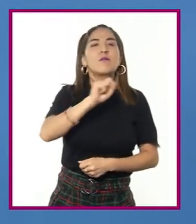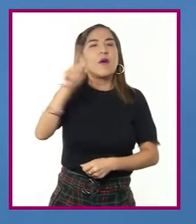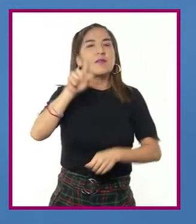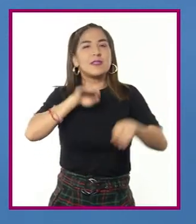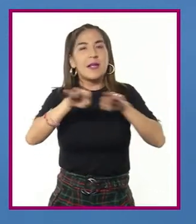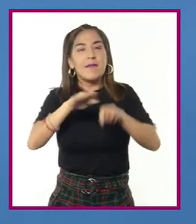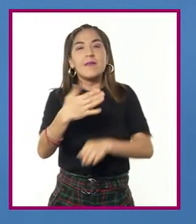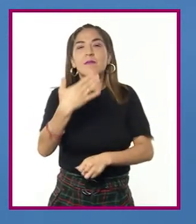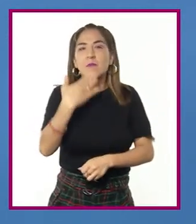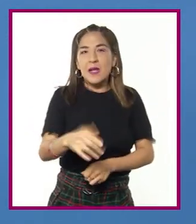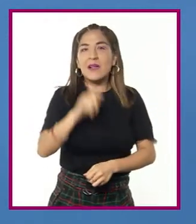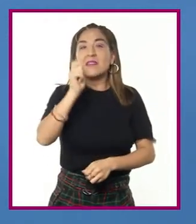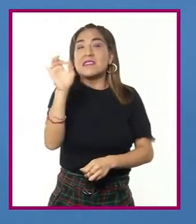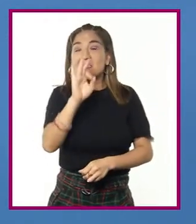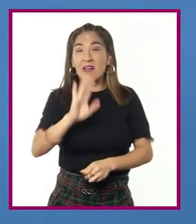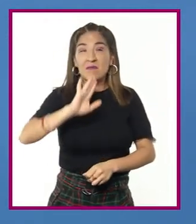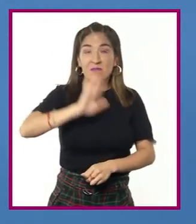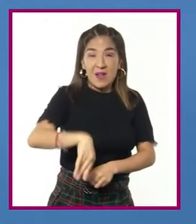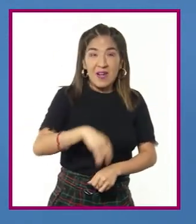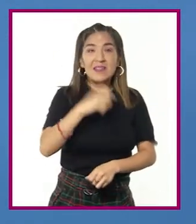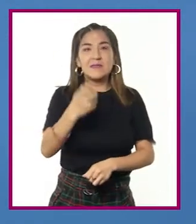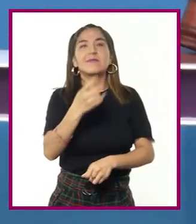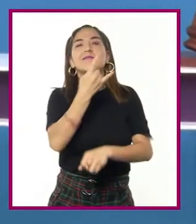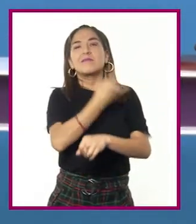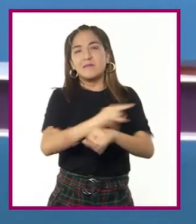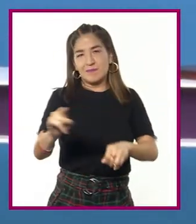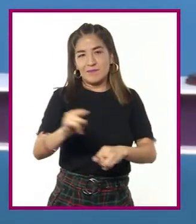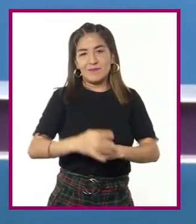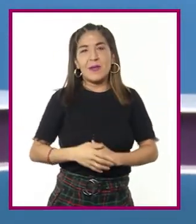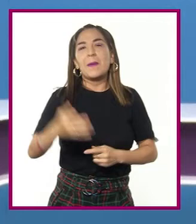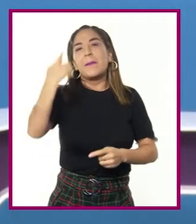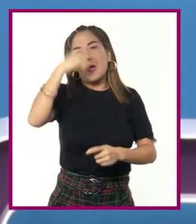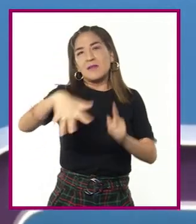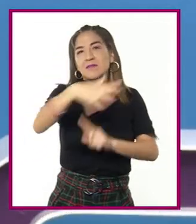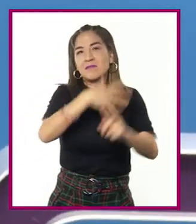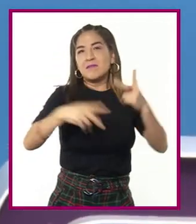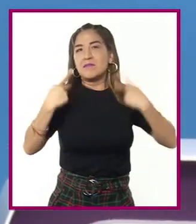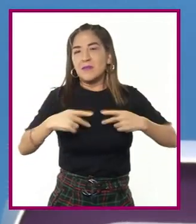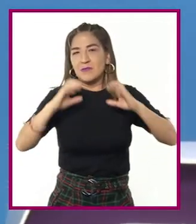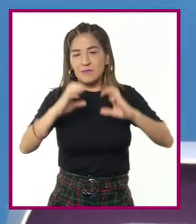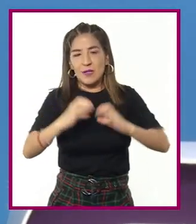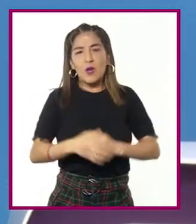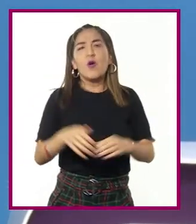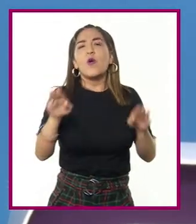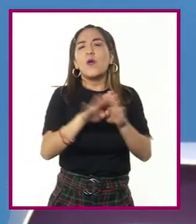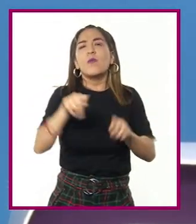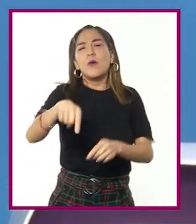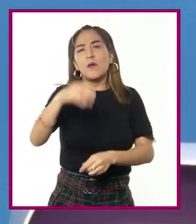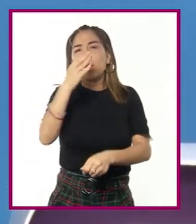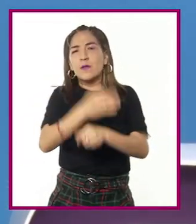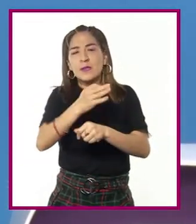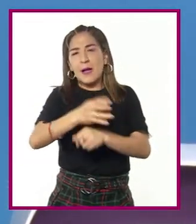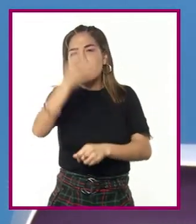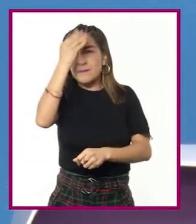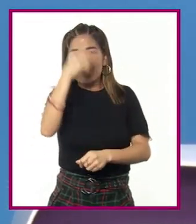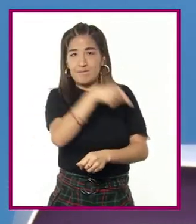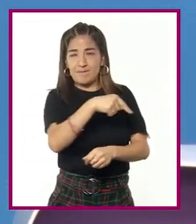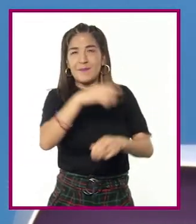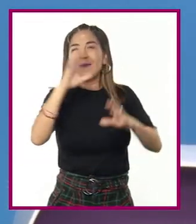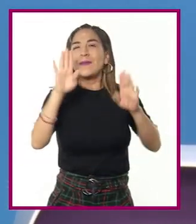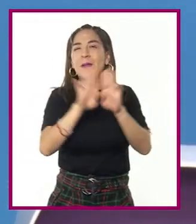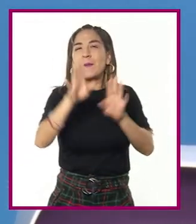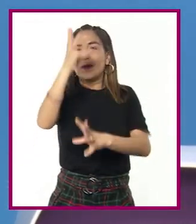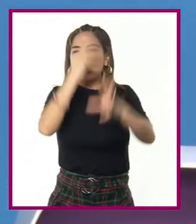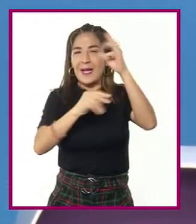sus acciones suelen llegar a un conjunto mayor de la sociedad. Para poner en práctica los conocimientos adquiridos hasta ahora sobre